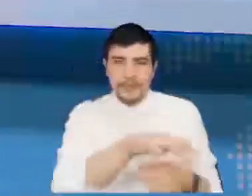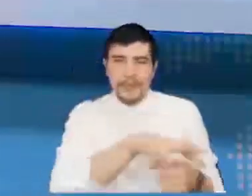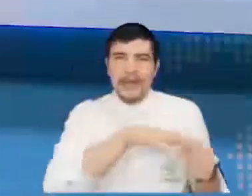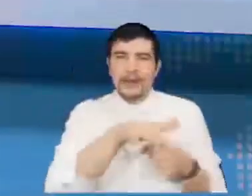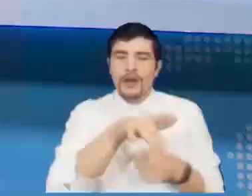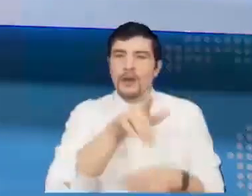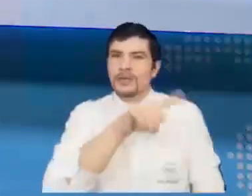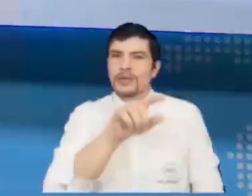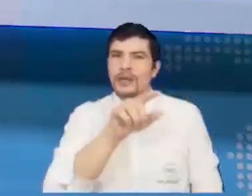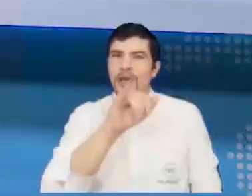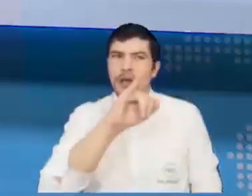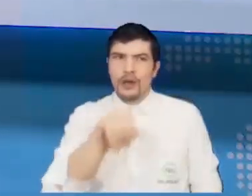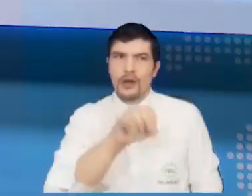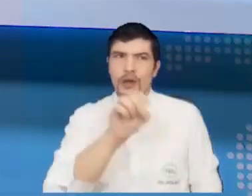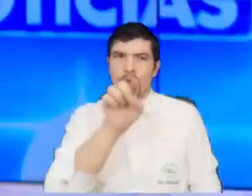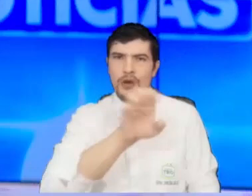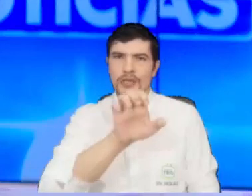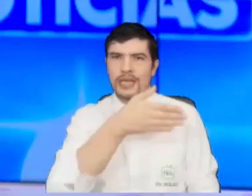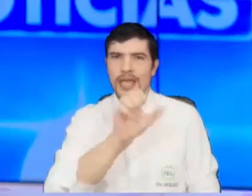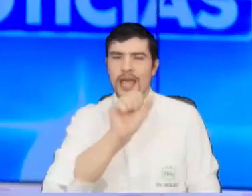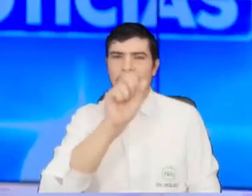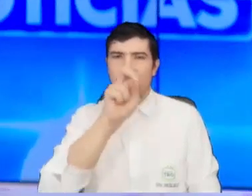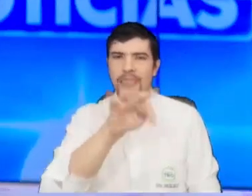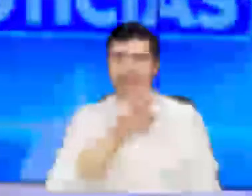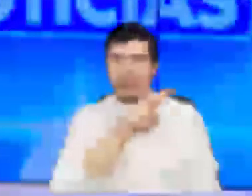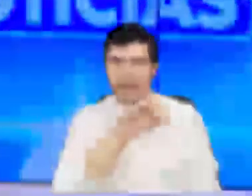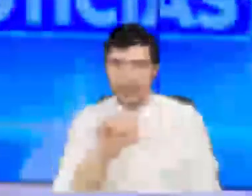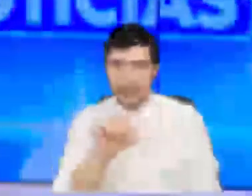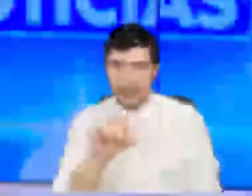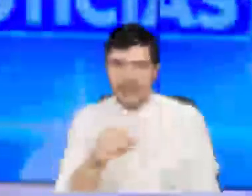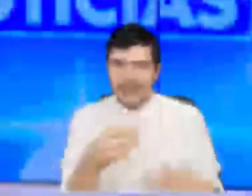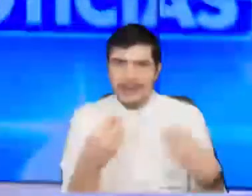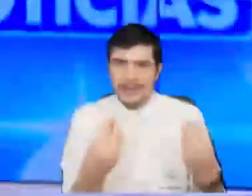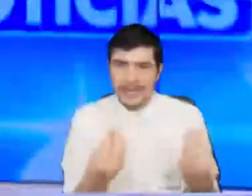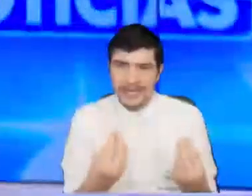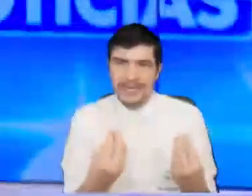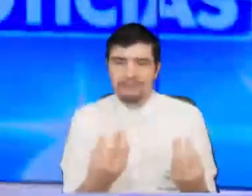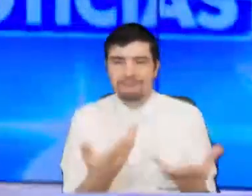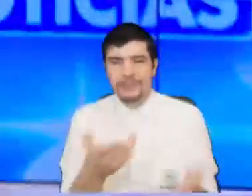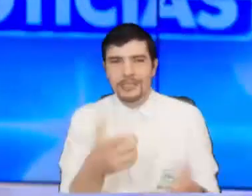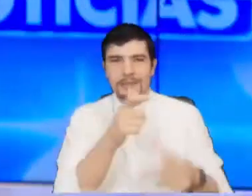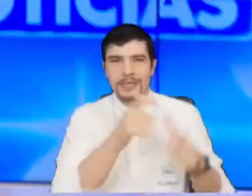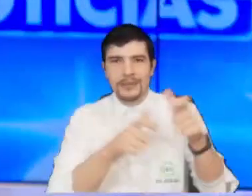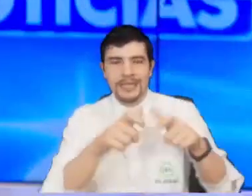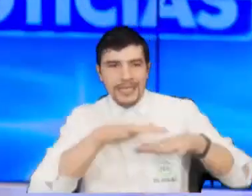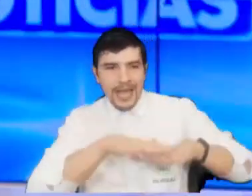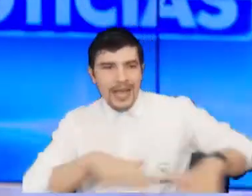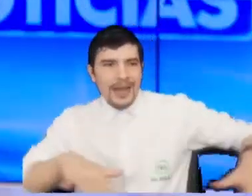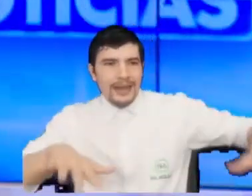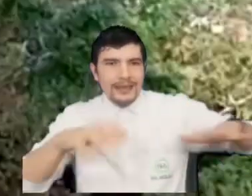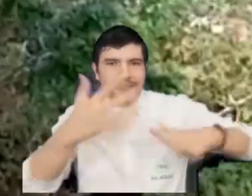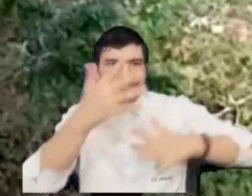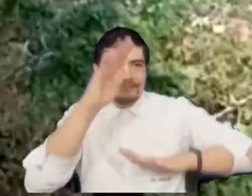es, Marta, esto para construir cambuches en un lote que encontraron desocupado. Aquí está el siguiente informe.